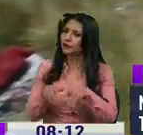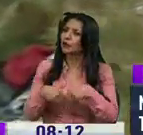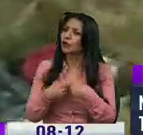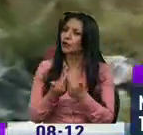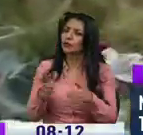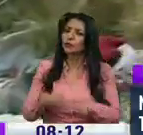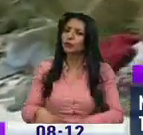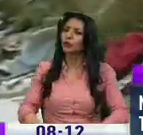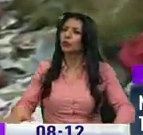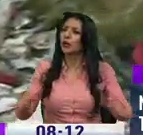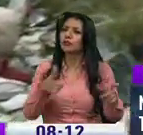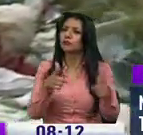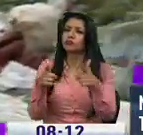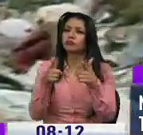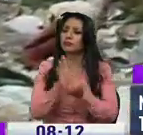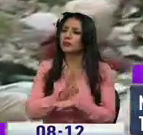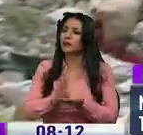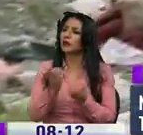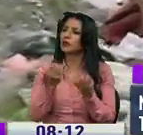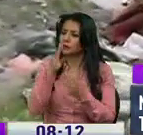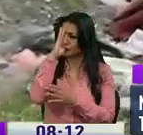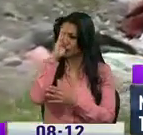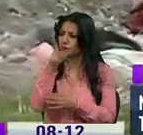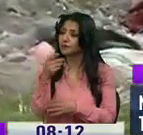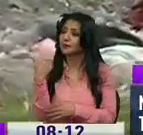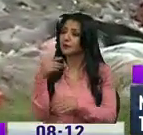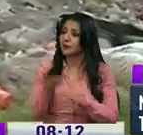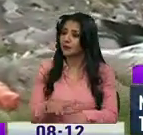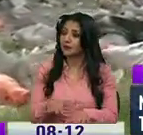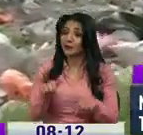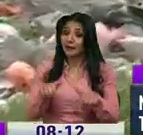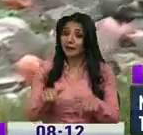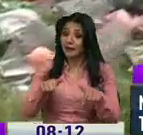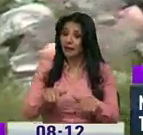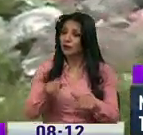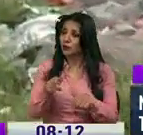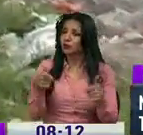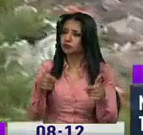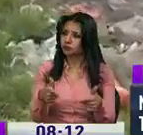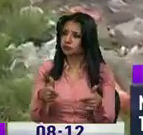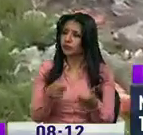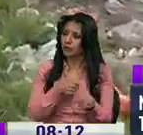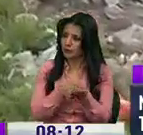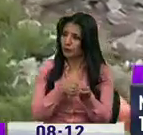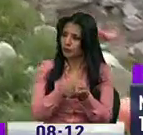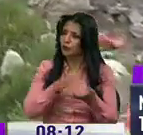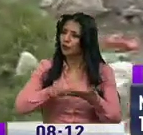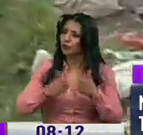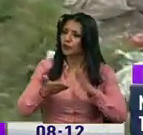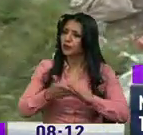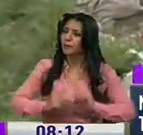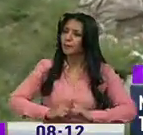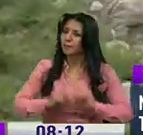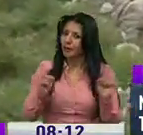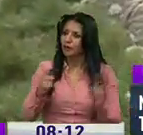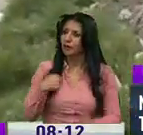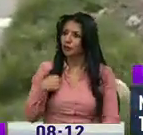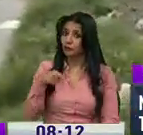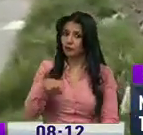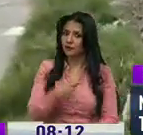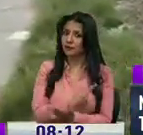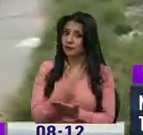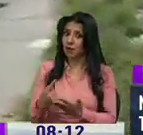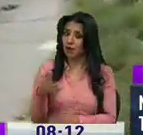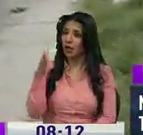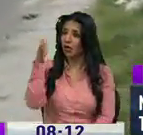el perímetro de los barrios y con cuántos policías lo hacen, puesto que aquí ustedes están presentes y colaboran con la comunidad, pero hemos ido en estas semanas